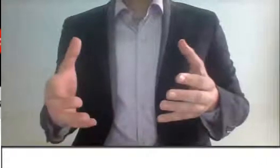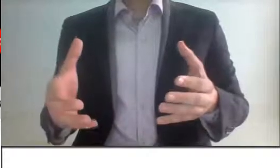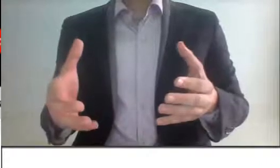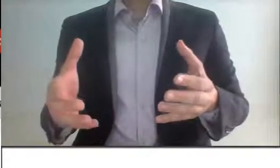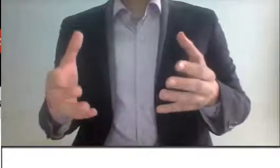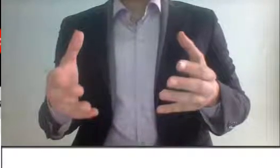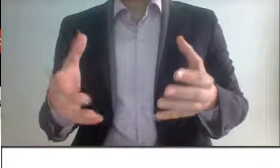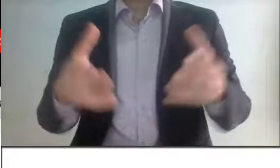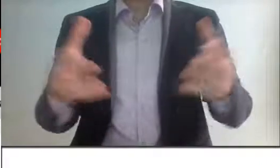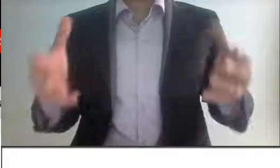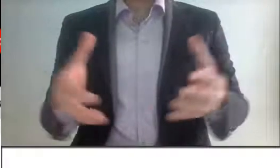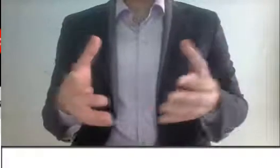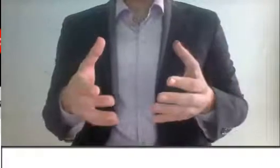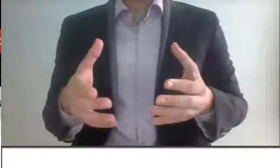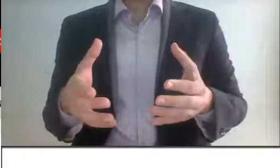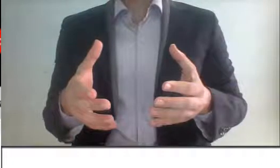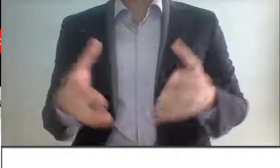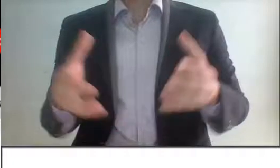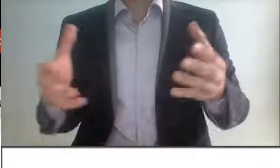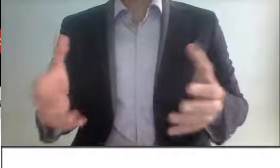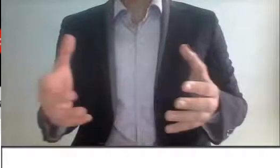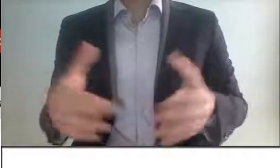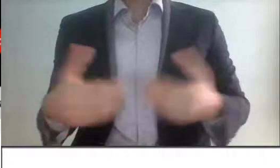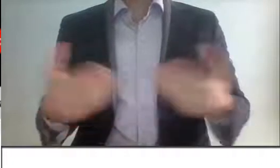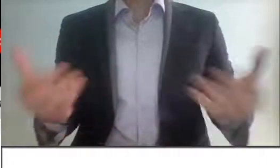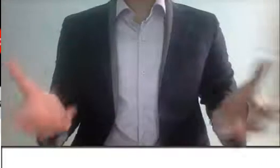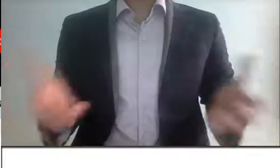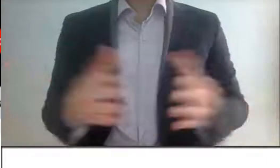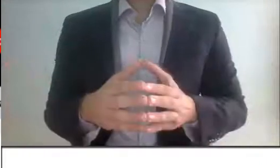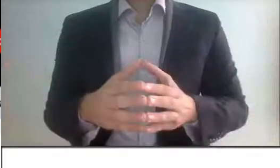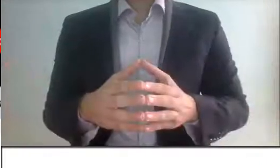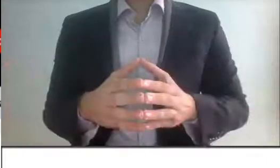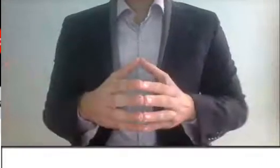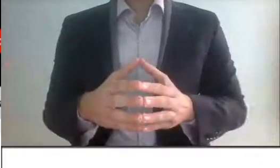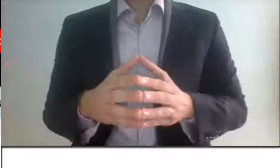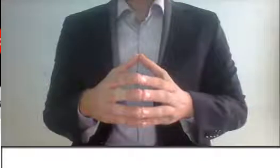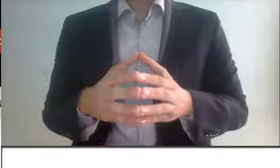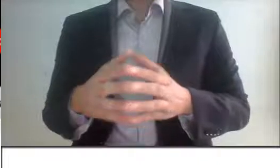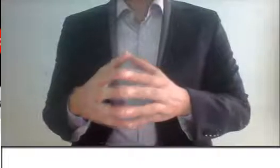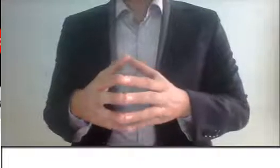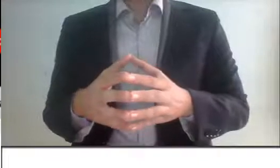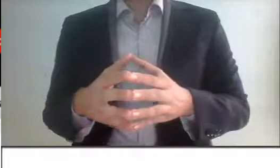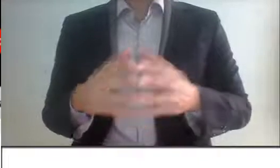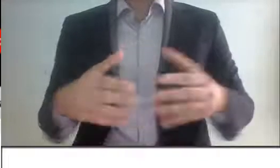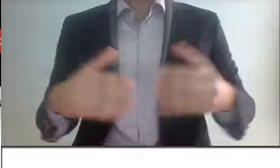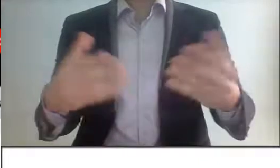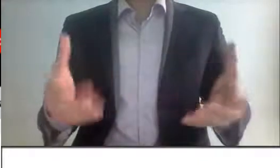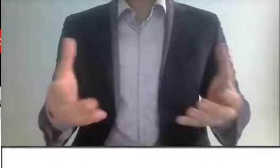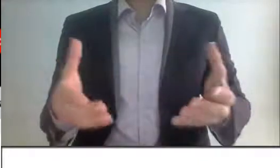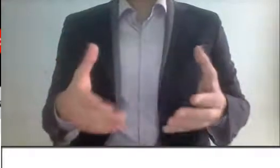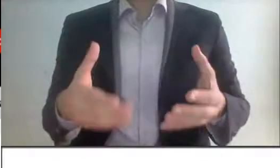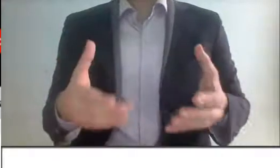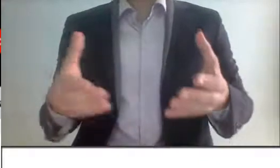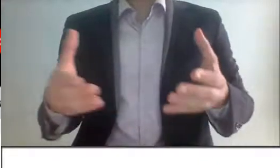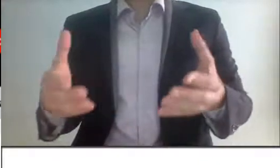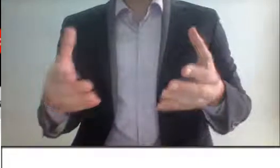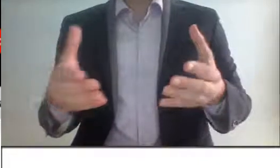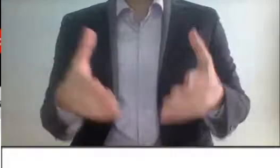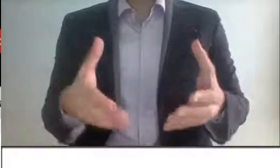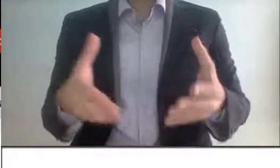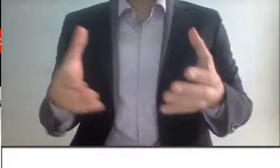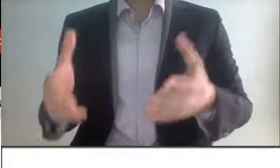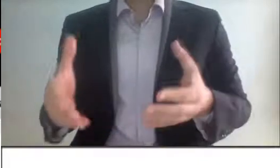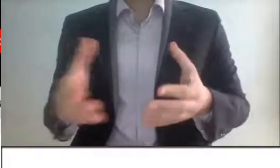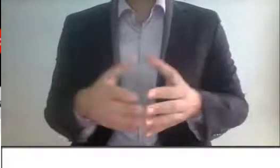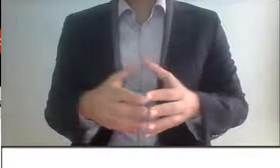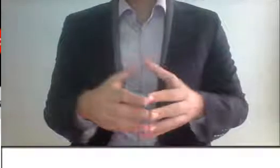importantes desde donde sale justamente esta pérdida. La primera es muy sencilla. Se estima precisamente que en el caso del suministro,